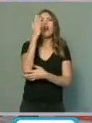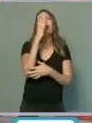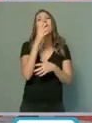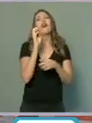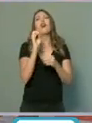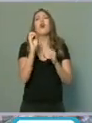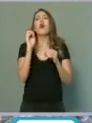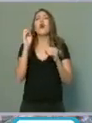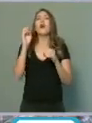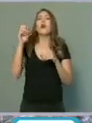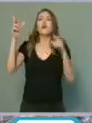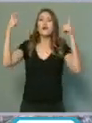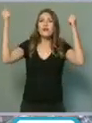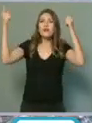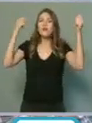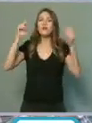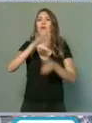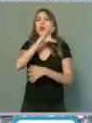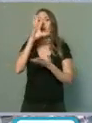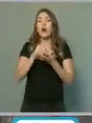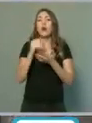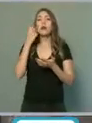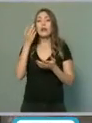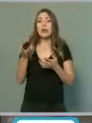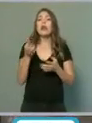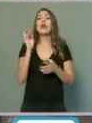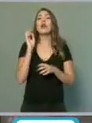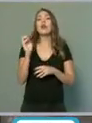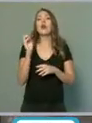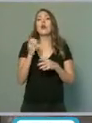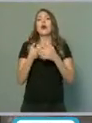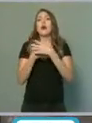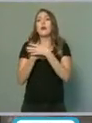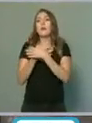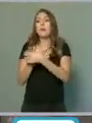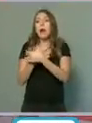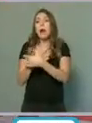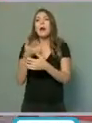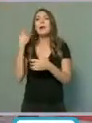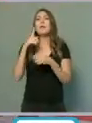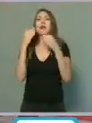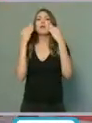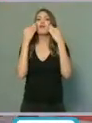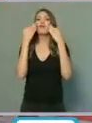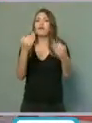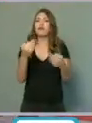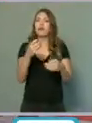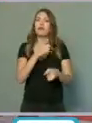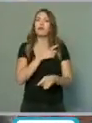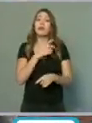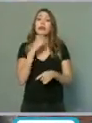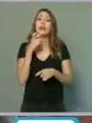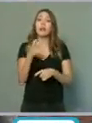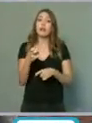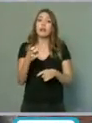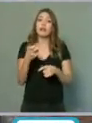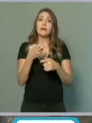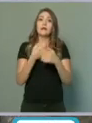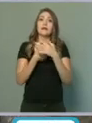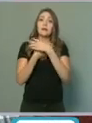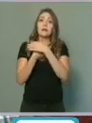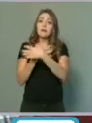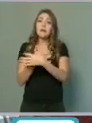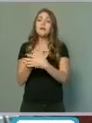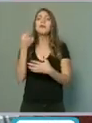graduaciones, todo este tipo de cosas, y otra cosa son las mariposas que van para exhibición. Estas mariposas, exactamente, son